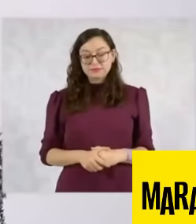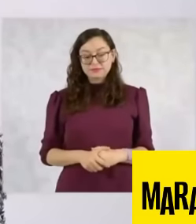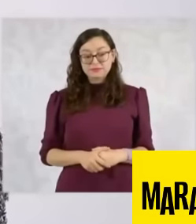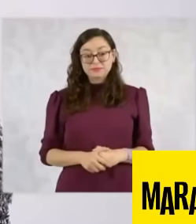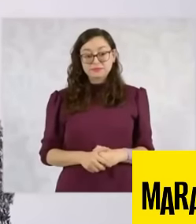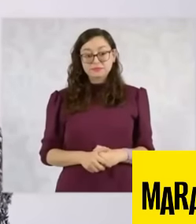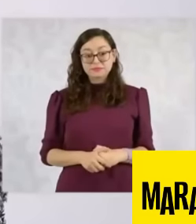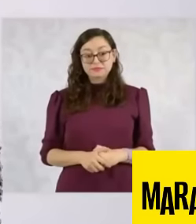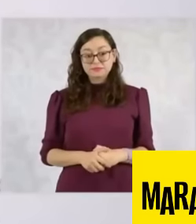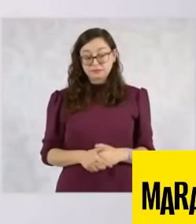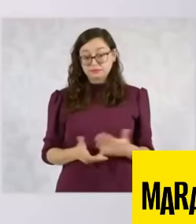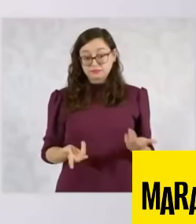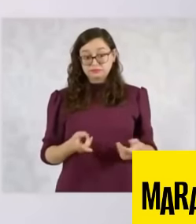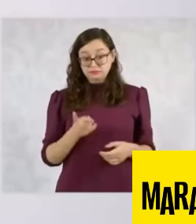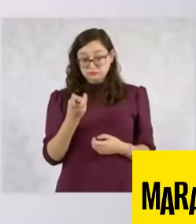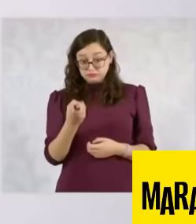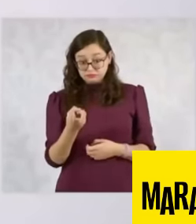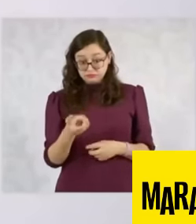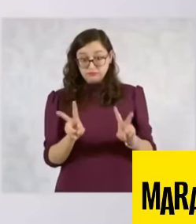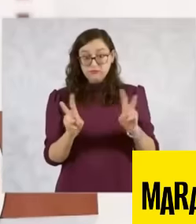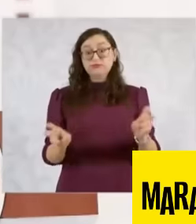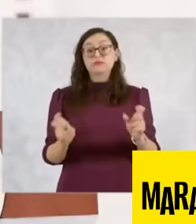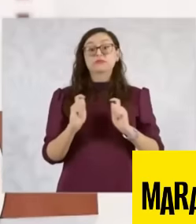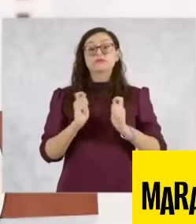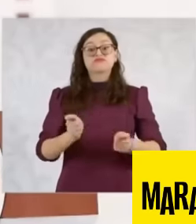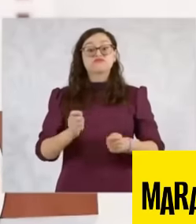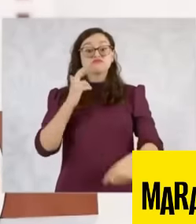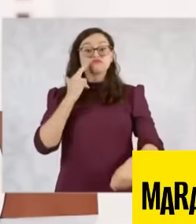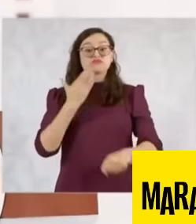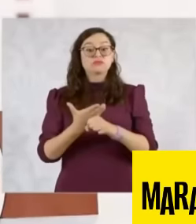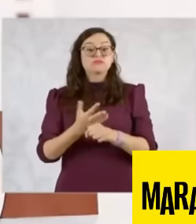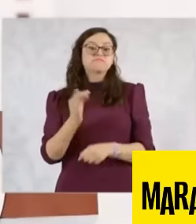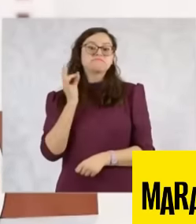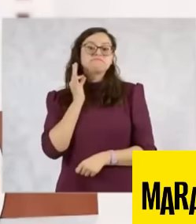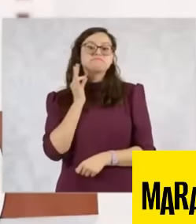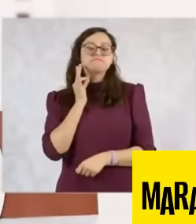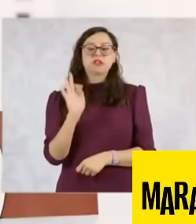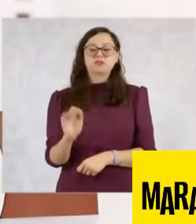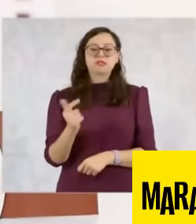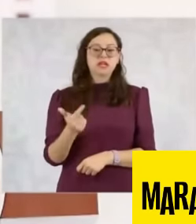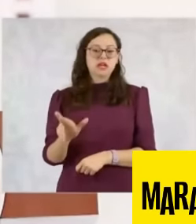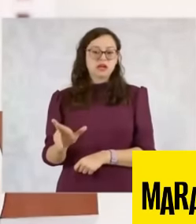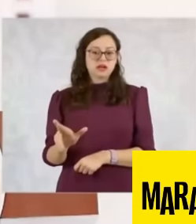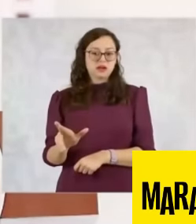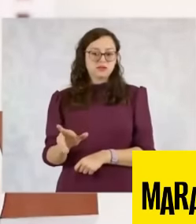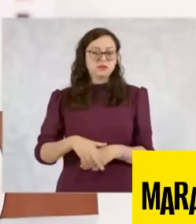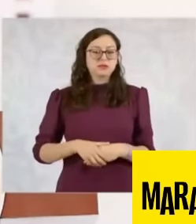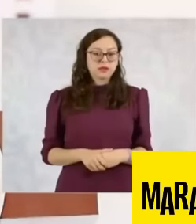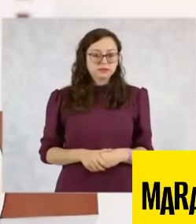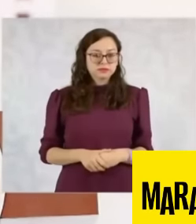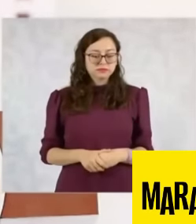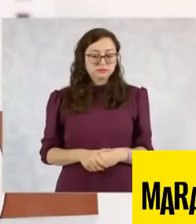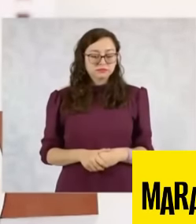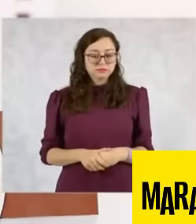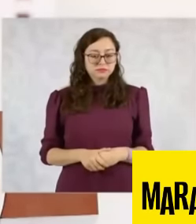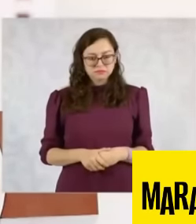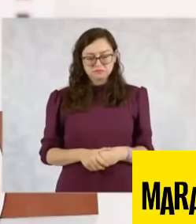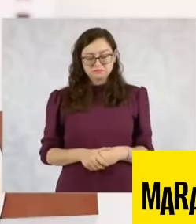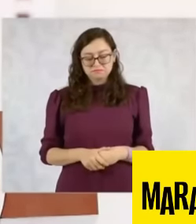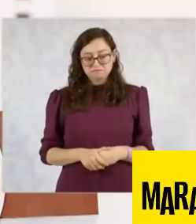general de la república ellos eh También con apoyo